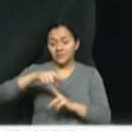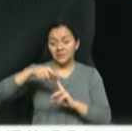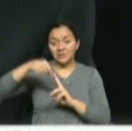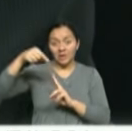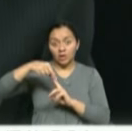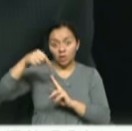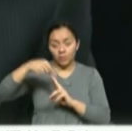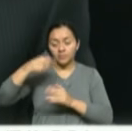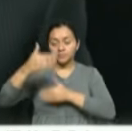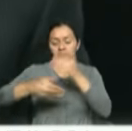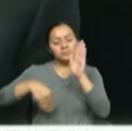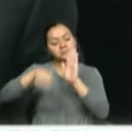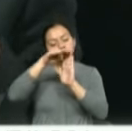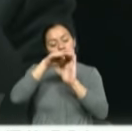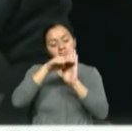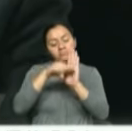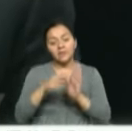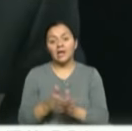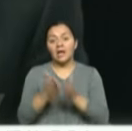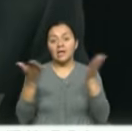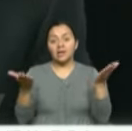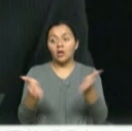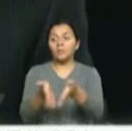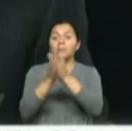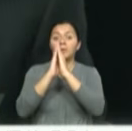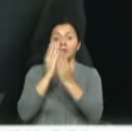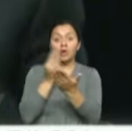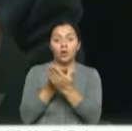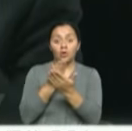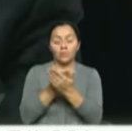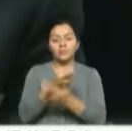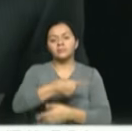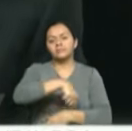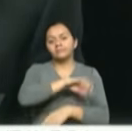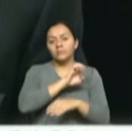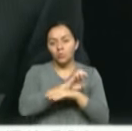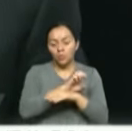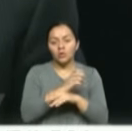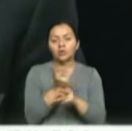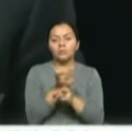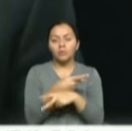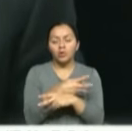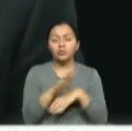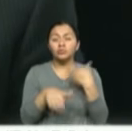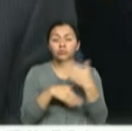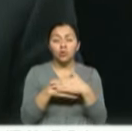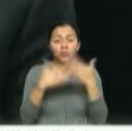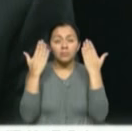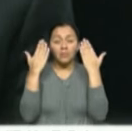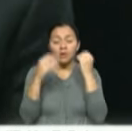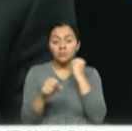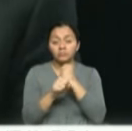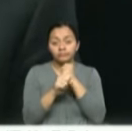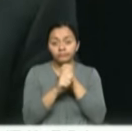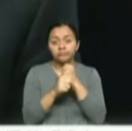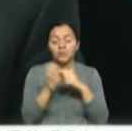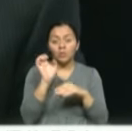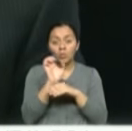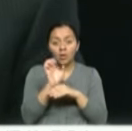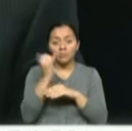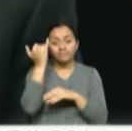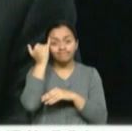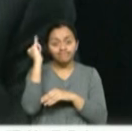que está enlistado en este catálogo, sea de origen ecuatoriano, sea producido por manos ecuatorianas, por trabajo, por